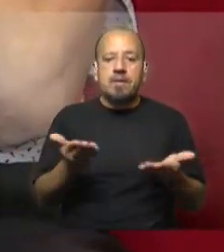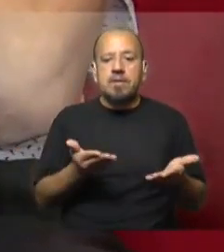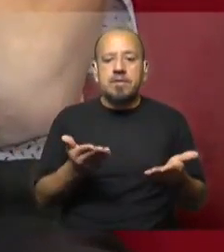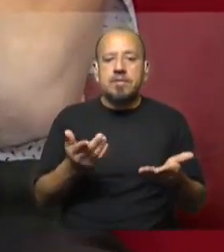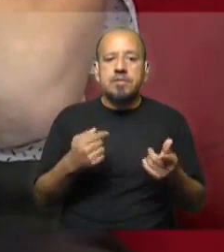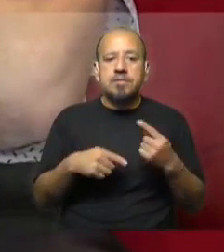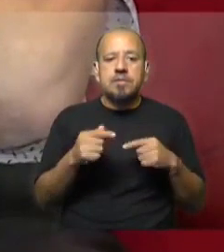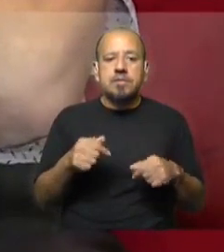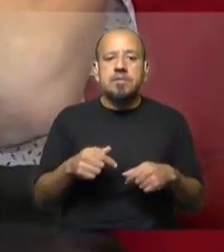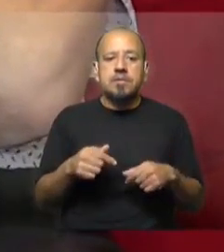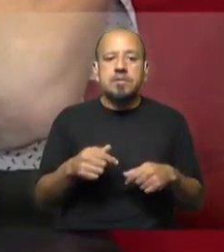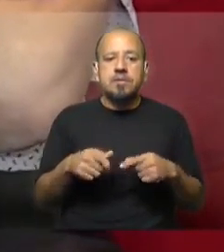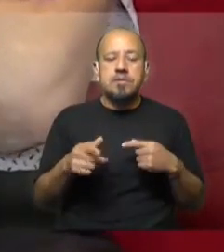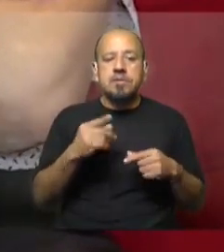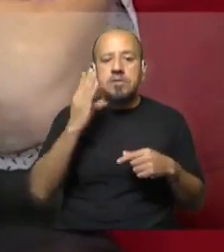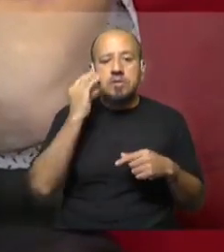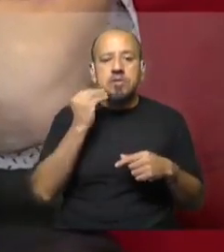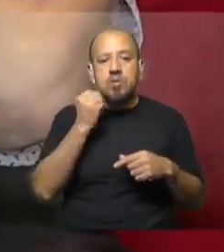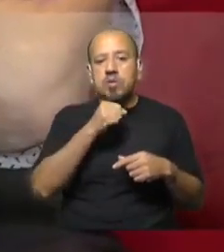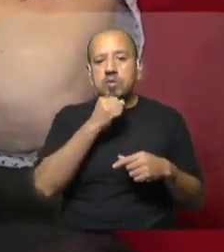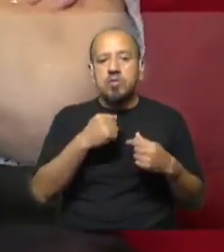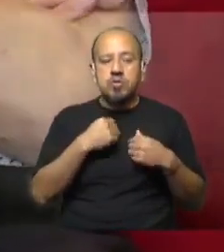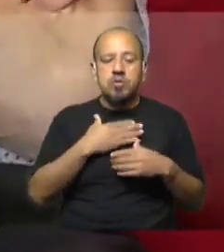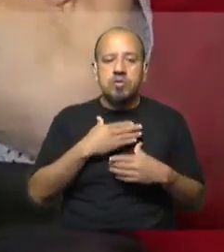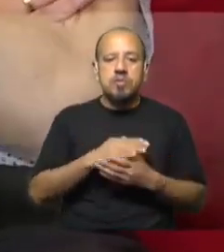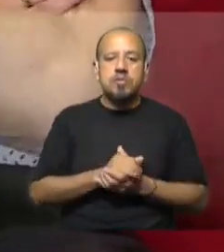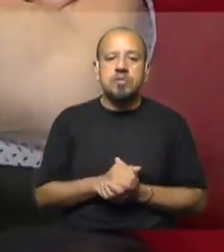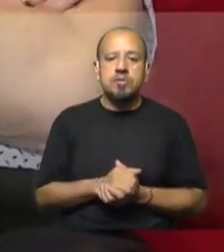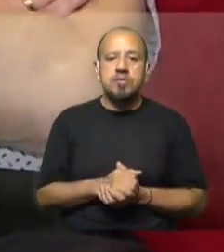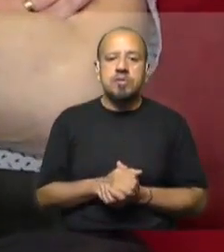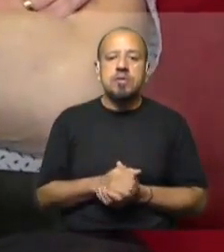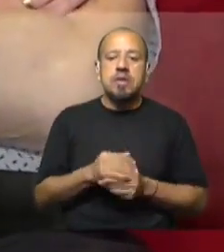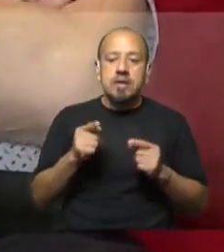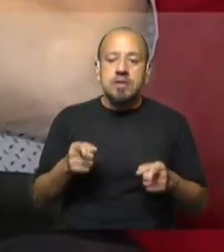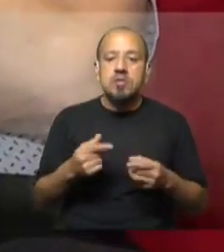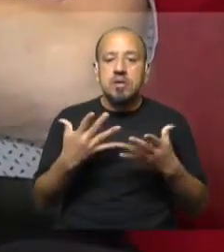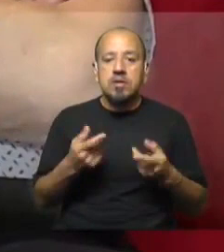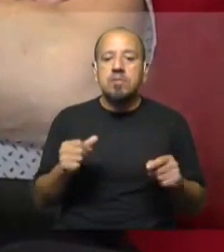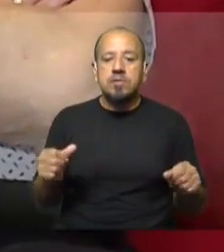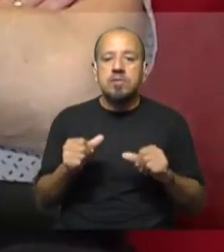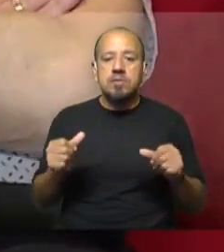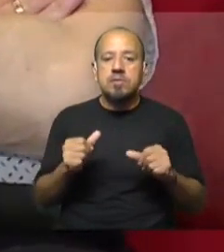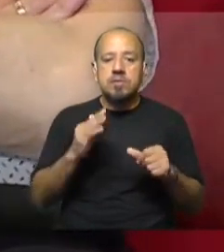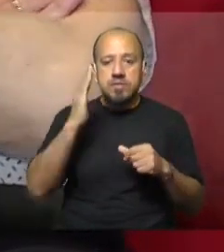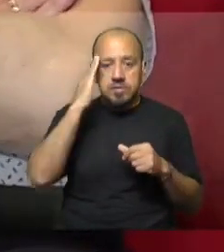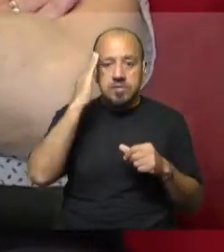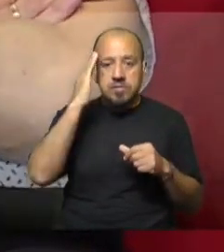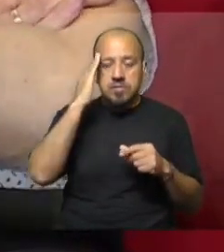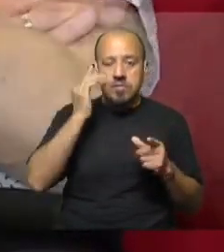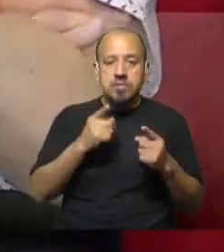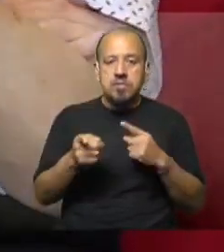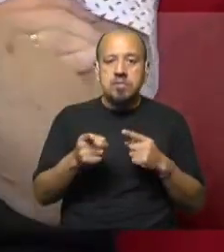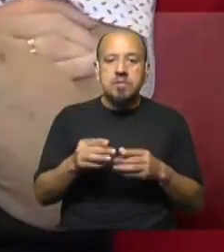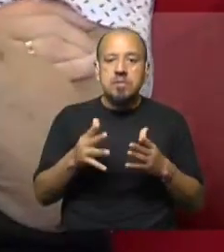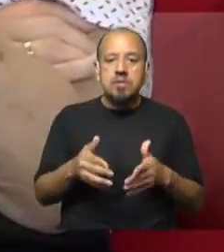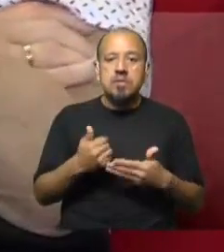fuimos recibidos, como fueron recibidos los abuelos de todos nosotros. Eso es lo que queremos hacer. Que sepamos eso de los inmigrantes, que